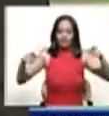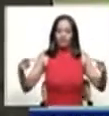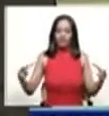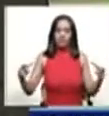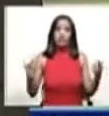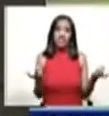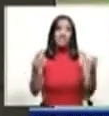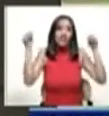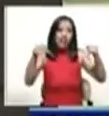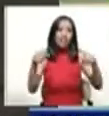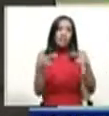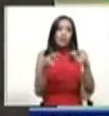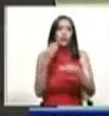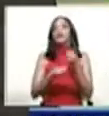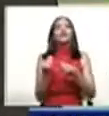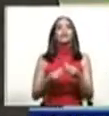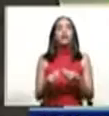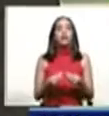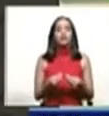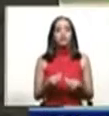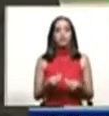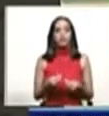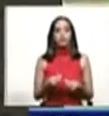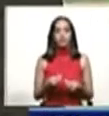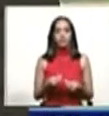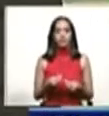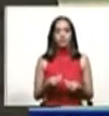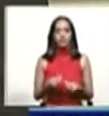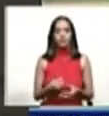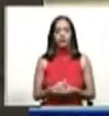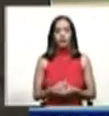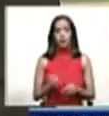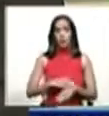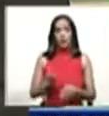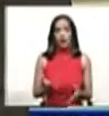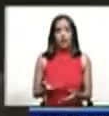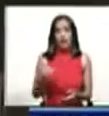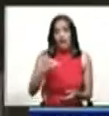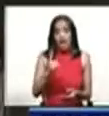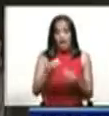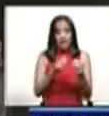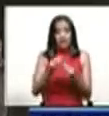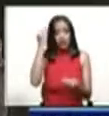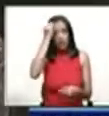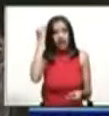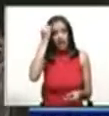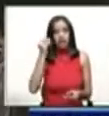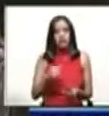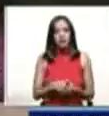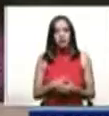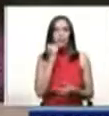está haciendo, desde mi punto de vista. Lo haces tú, creo que muy, muy bien en la otra TV. Porque hay que hacer un análisis también sobre Mango eso. Tiene tres